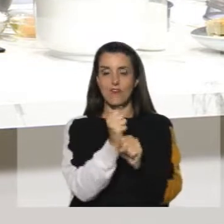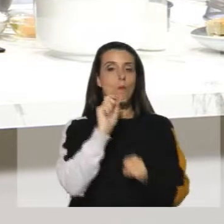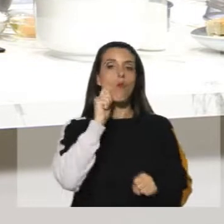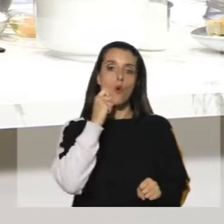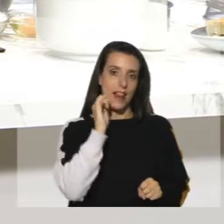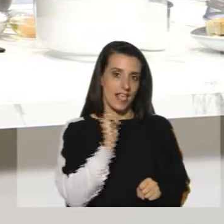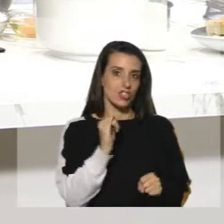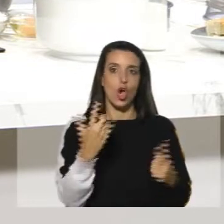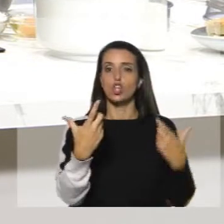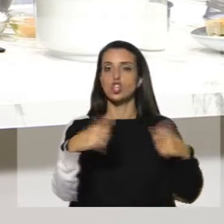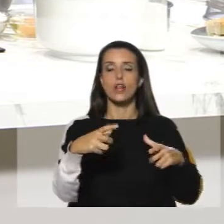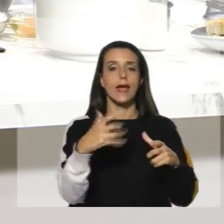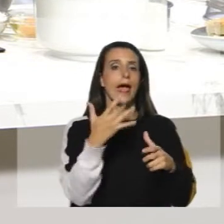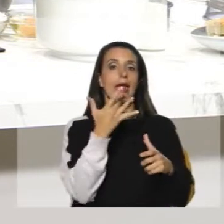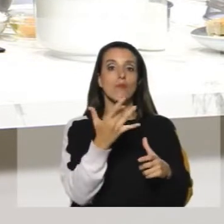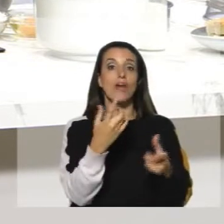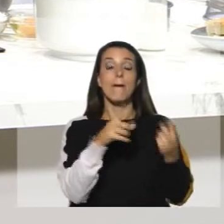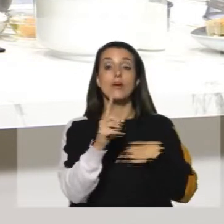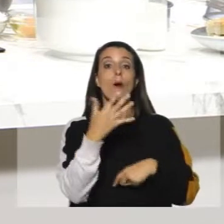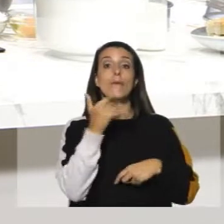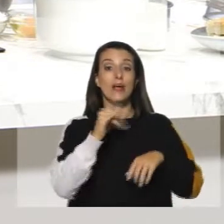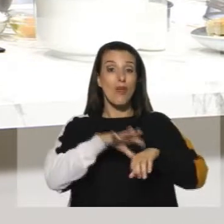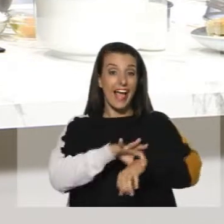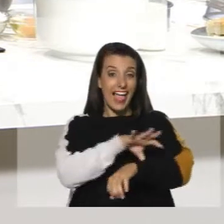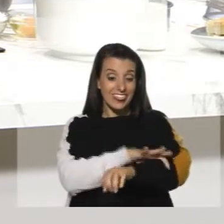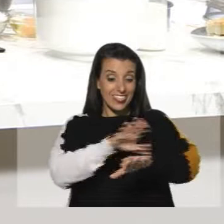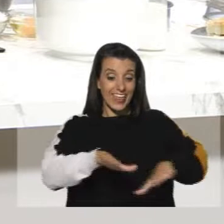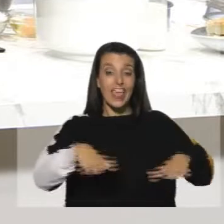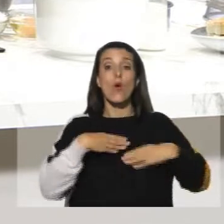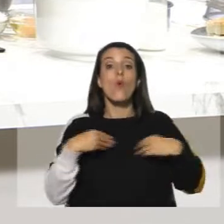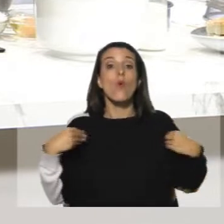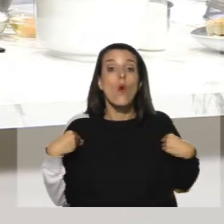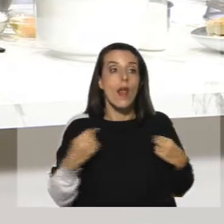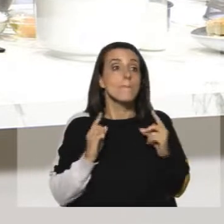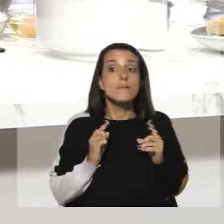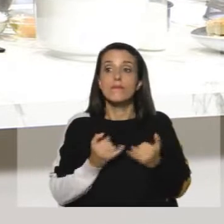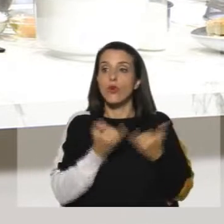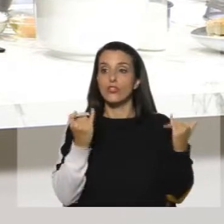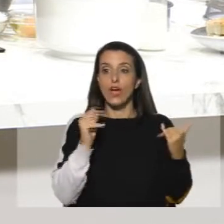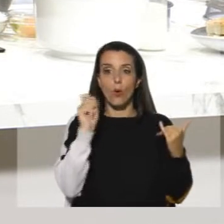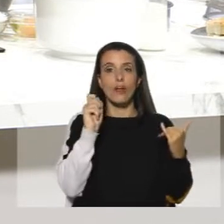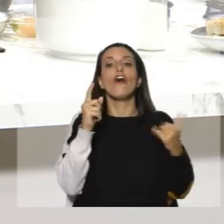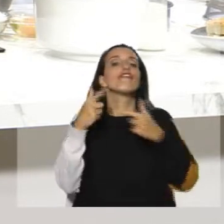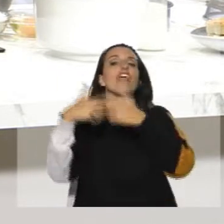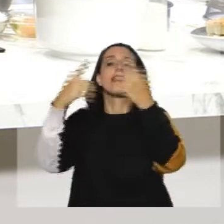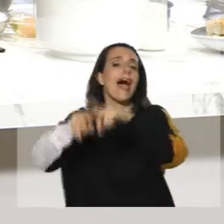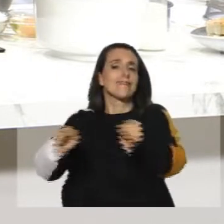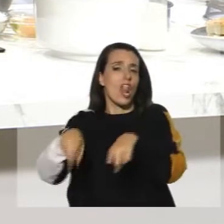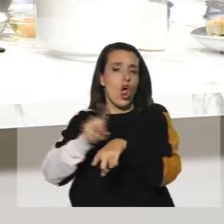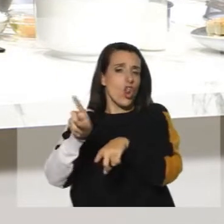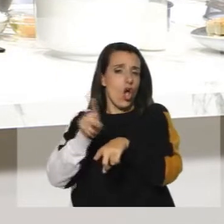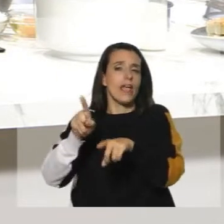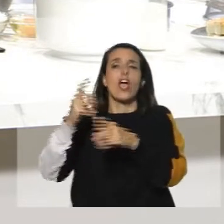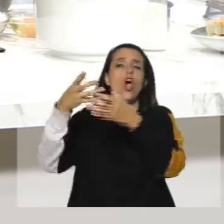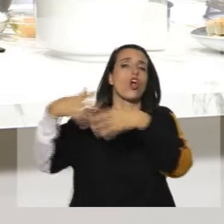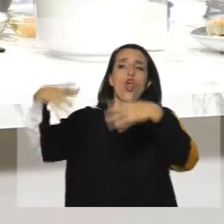claro, que hacen unas tortas increíbles. Pero al menos las del jardín, la de la escuela, la del mismo día del cumpleaños, claro. La que no sea el festejo ese grande que le quieren hacer con todo, ¿viste?